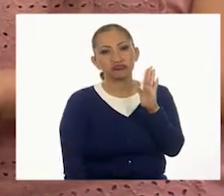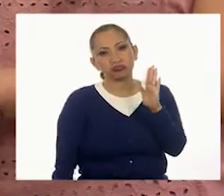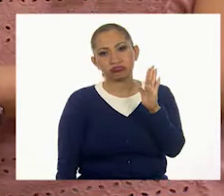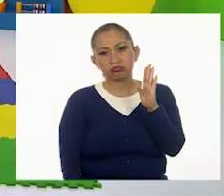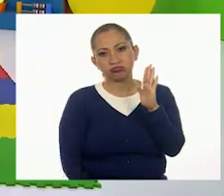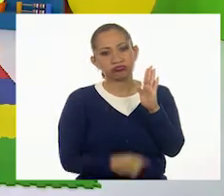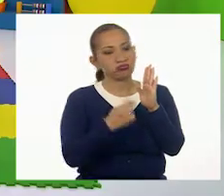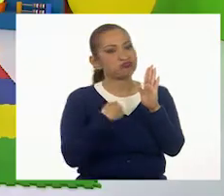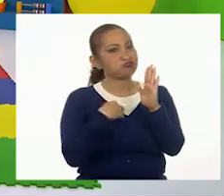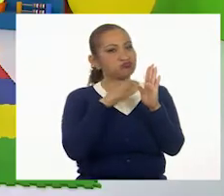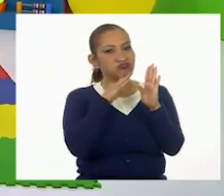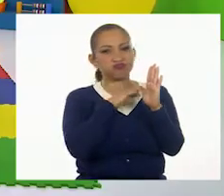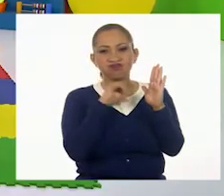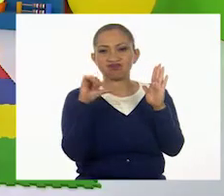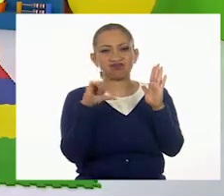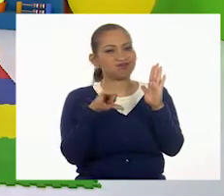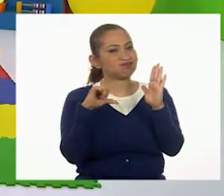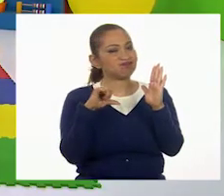5.